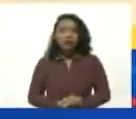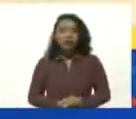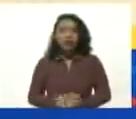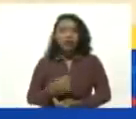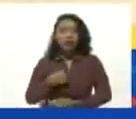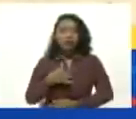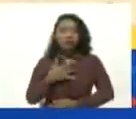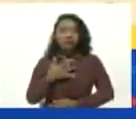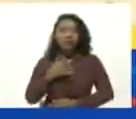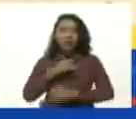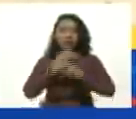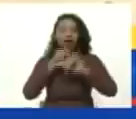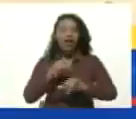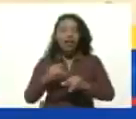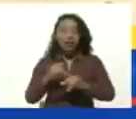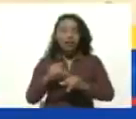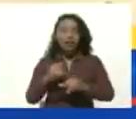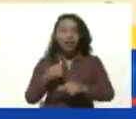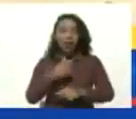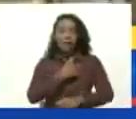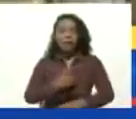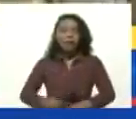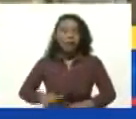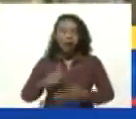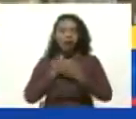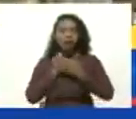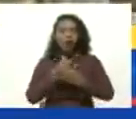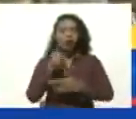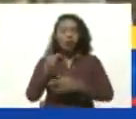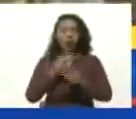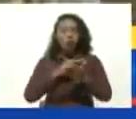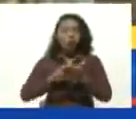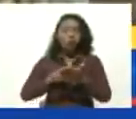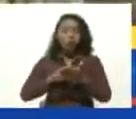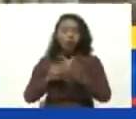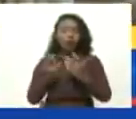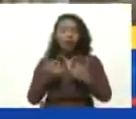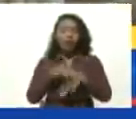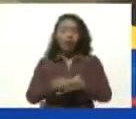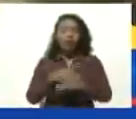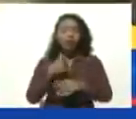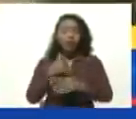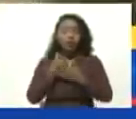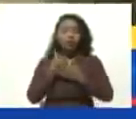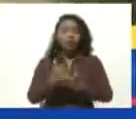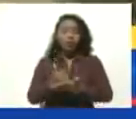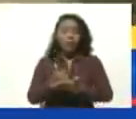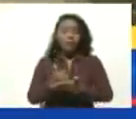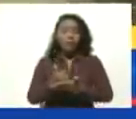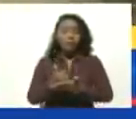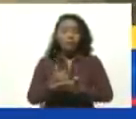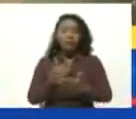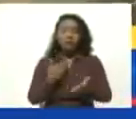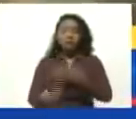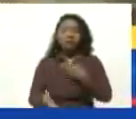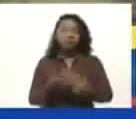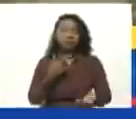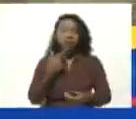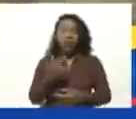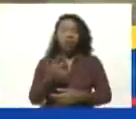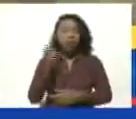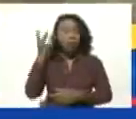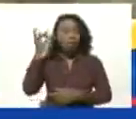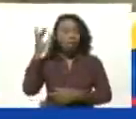siento feliz como presidente de estar ayudando a su recuperación integral. Y voy a ayudar, pese a lo que diga quien lo